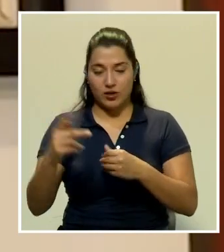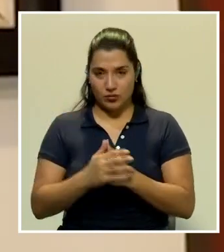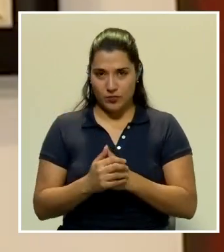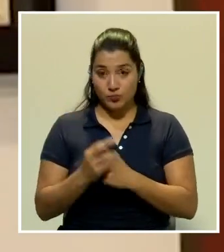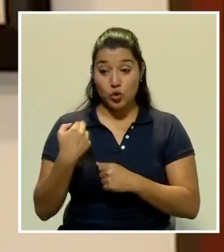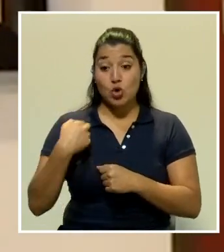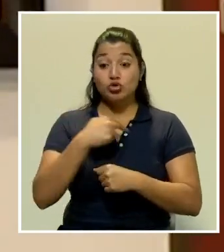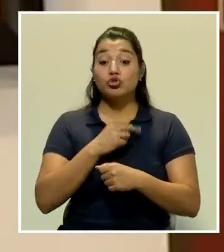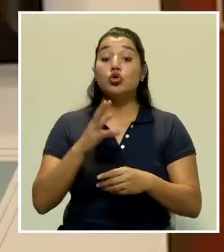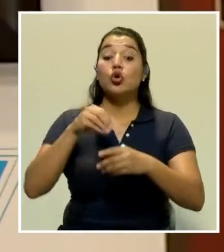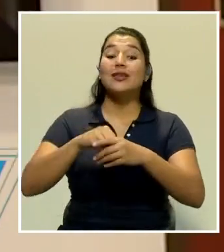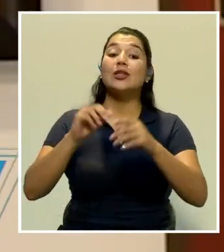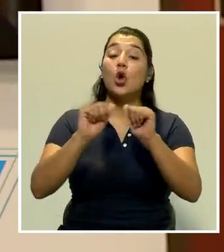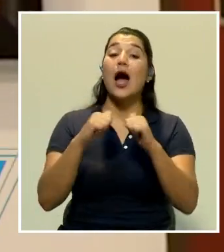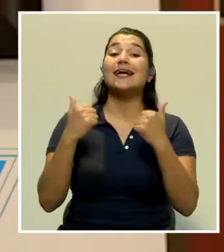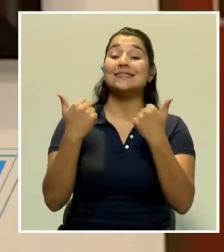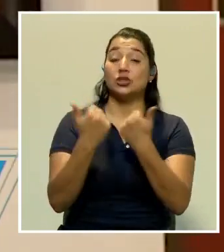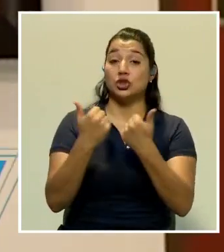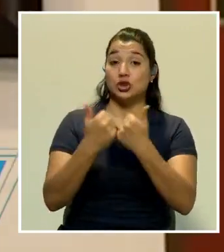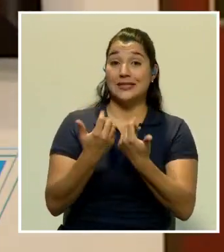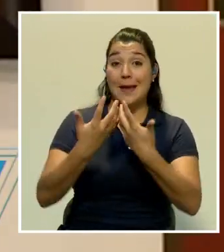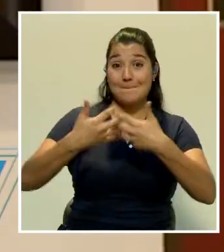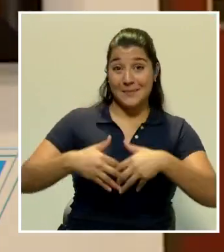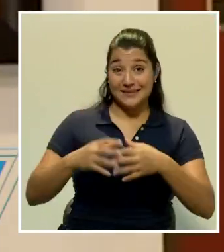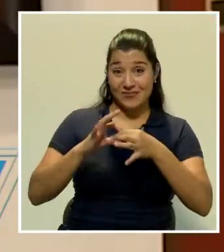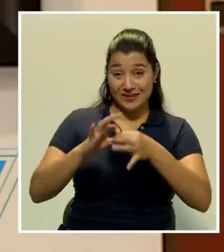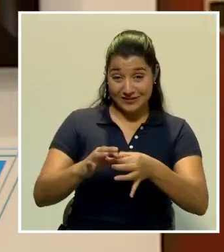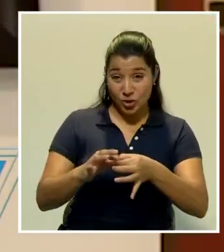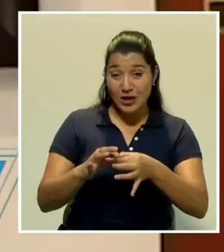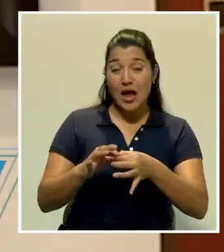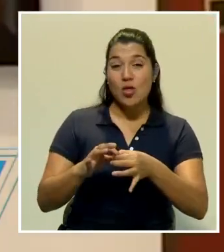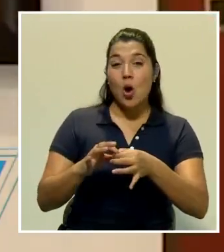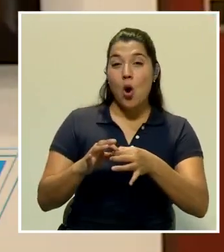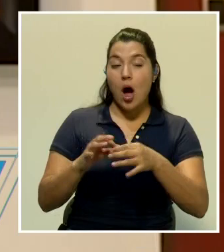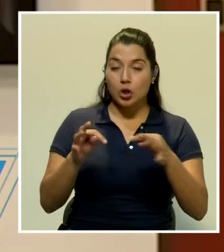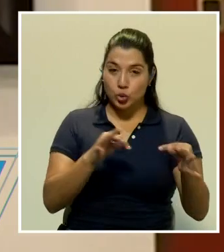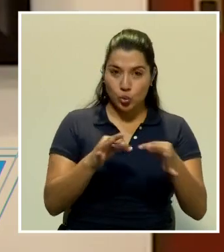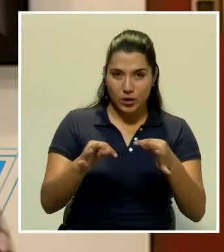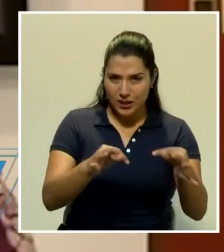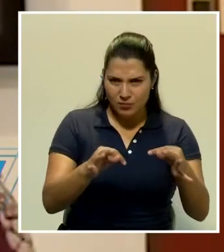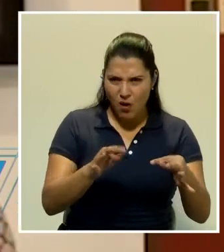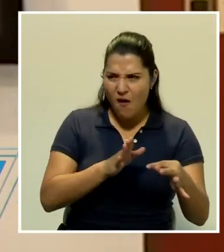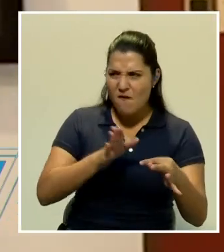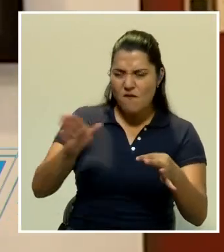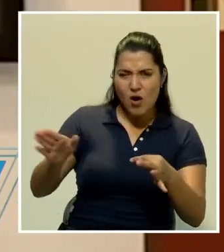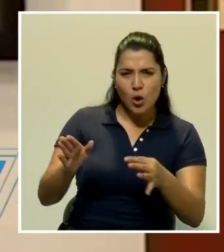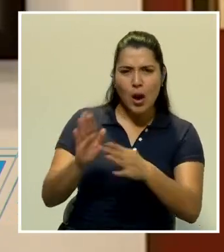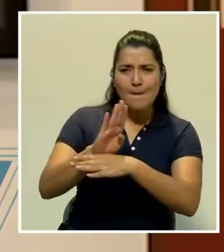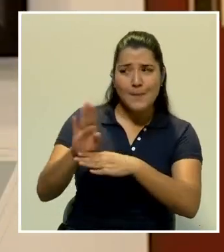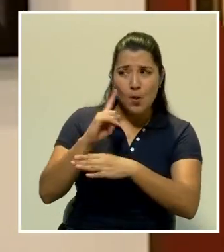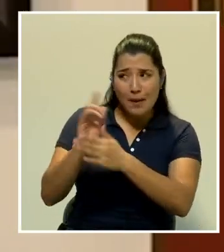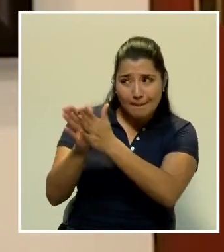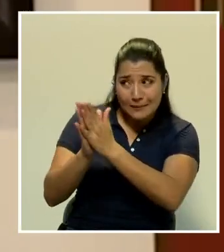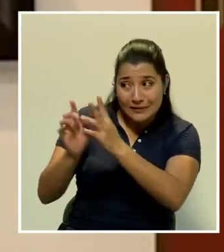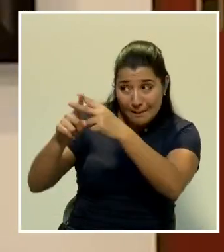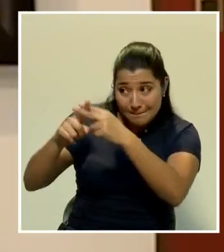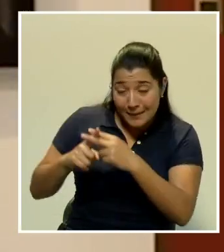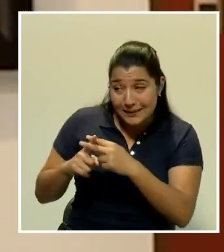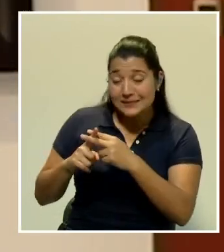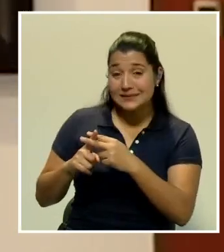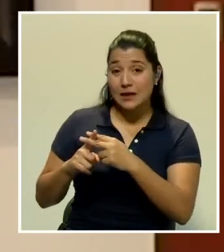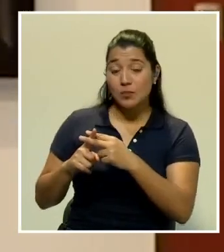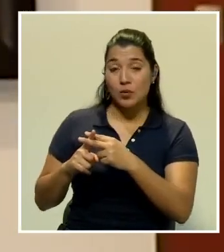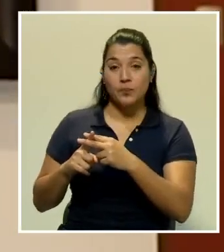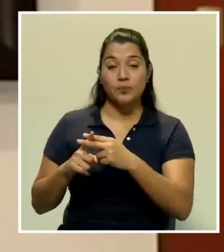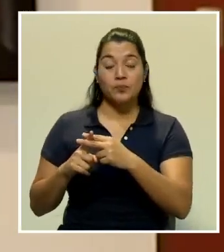Asociación Costarricense de Agencias de Viajes se acercaron a los bancos estatales para solicitar capital de trabajo para pagar sus gastos de operación, después del